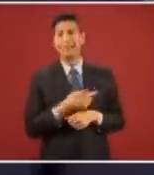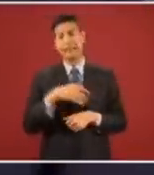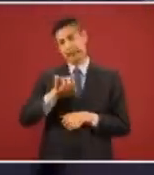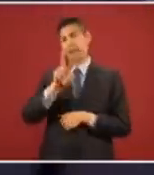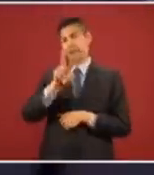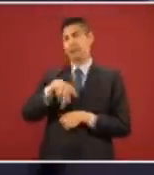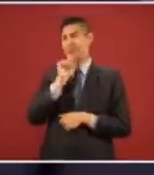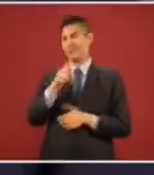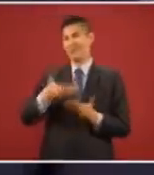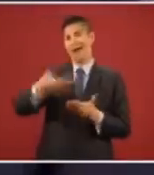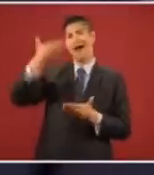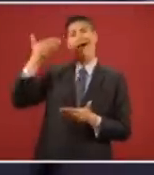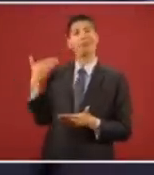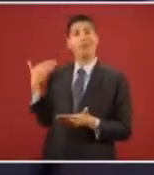país,